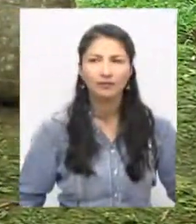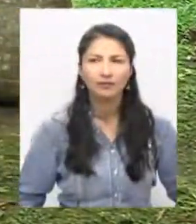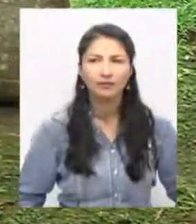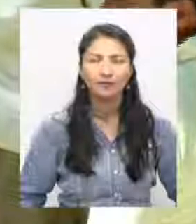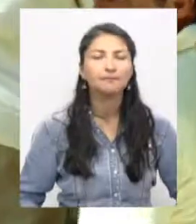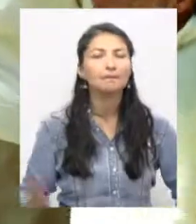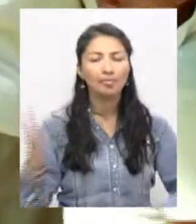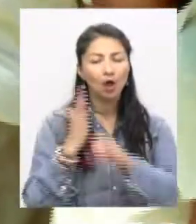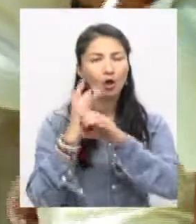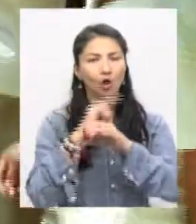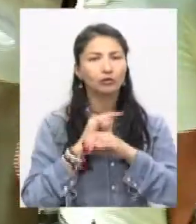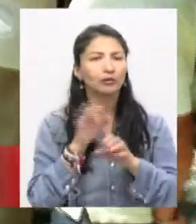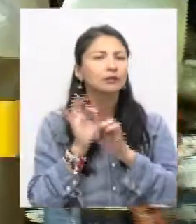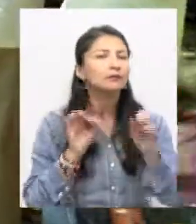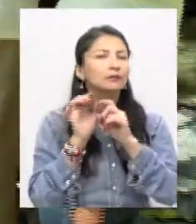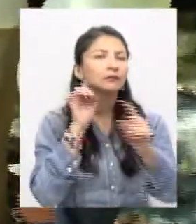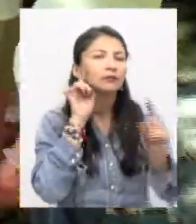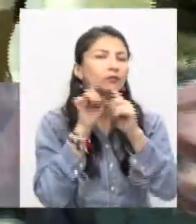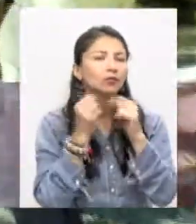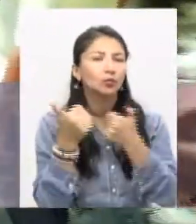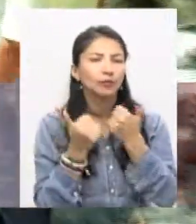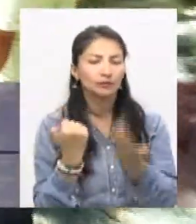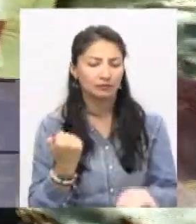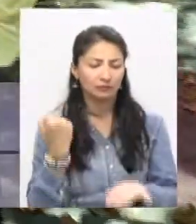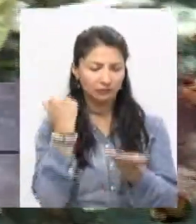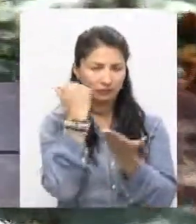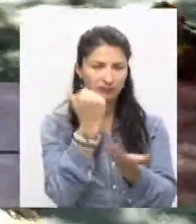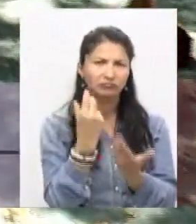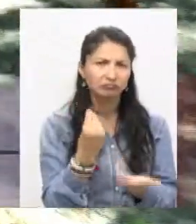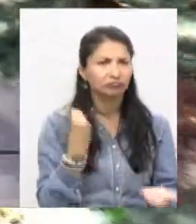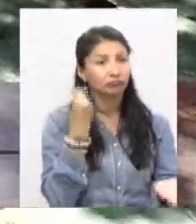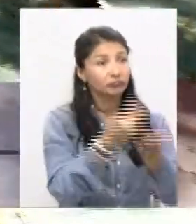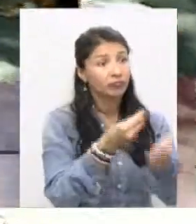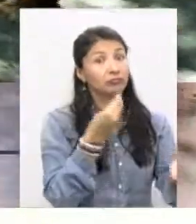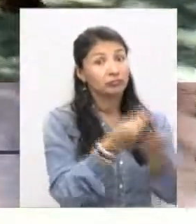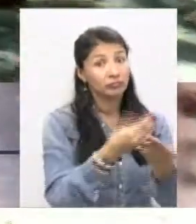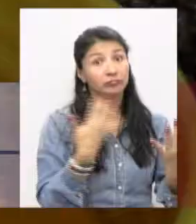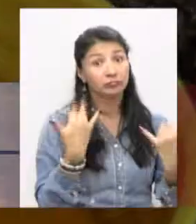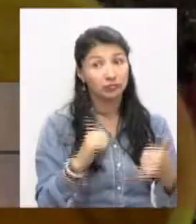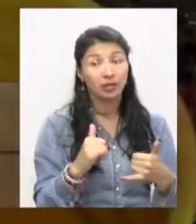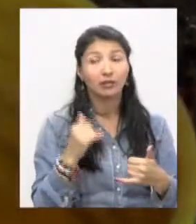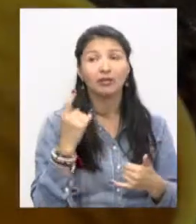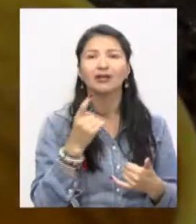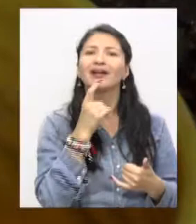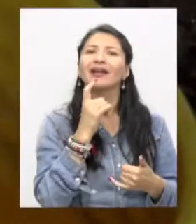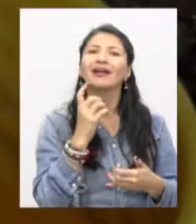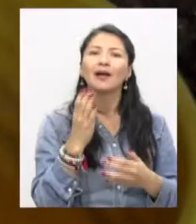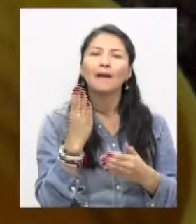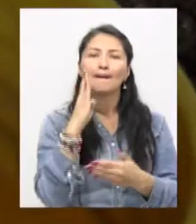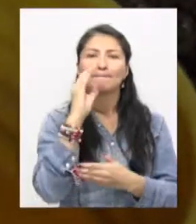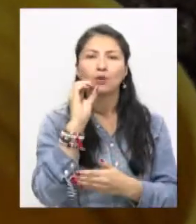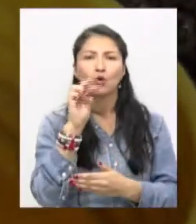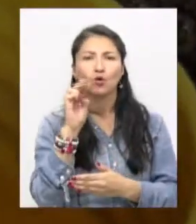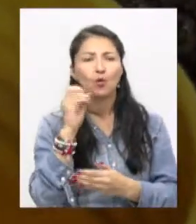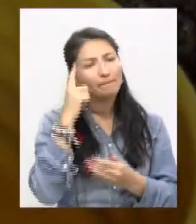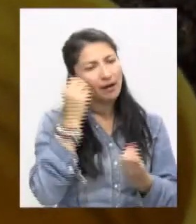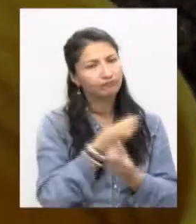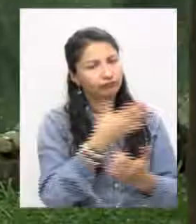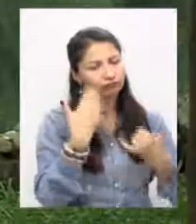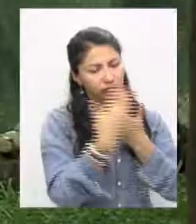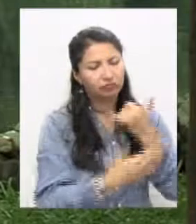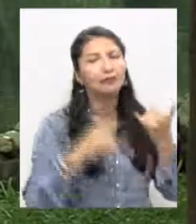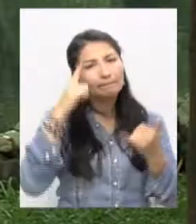El principal objetivo de la Contraloría es averiguar qué pasó con la inversión de los recursos que se recibieron por cuenta de los llamados bonos del